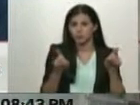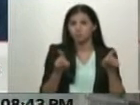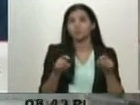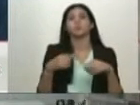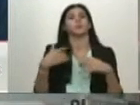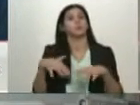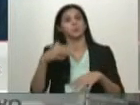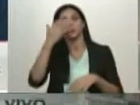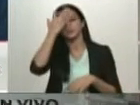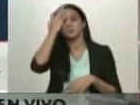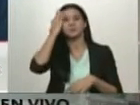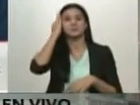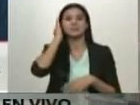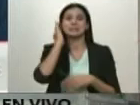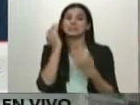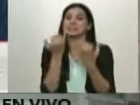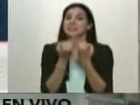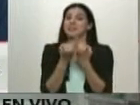Tremenda serie final.